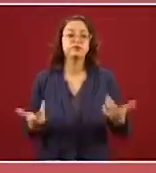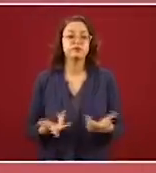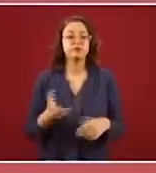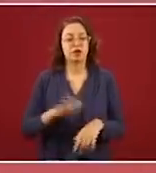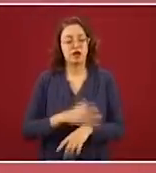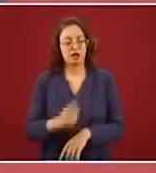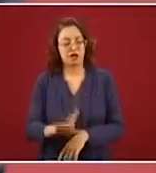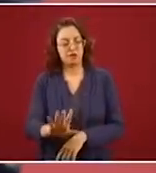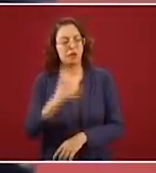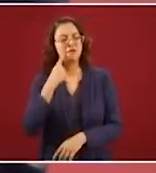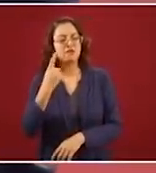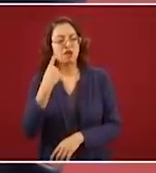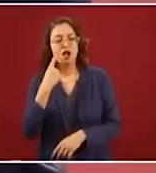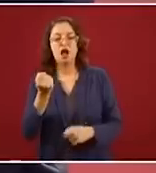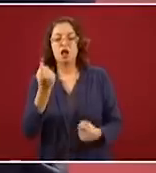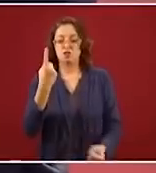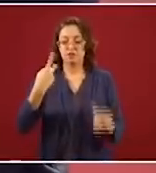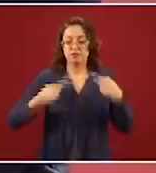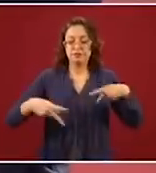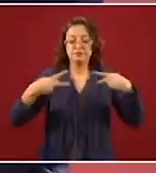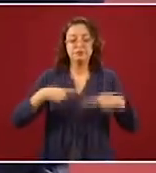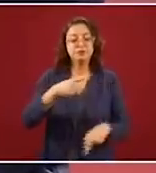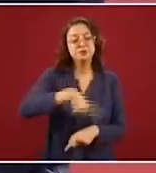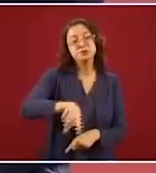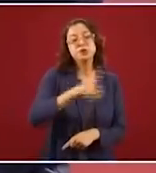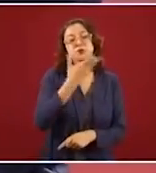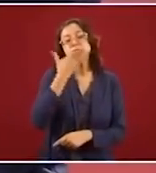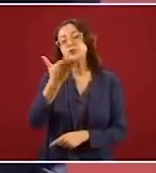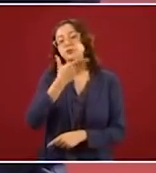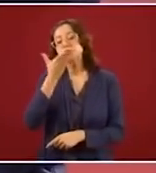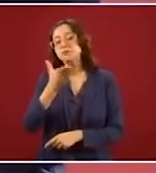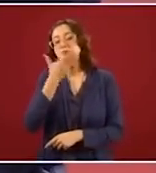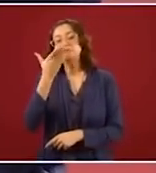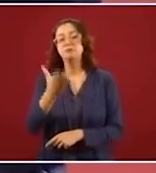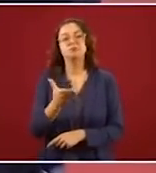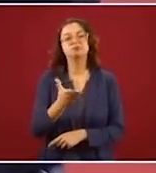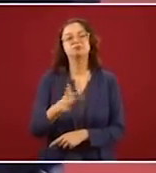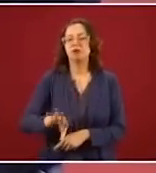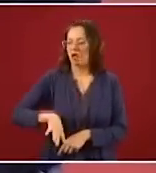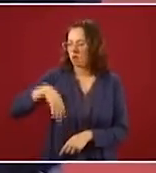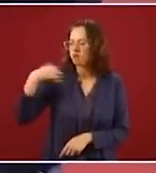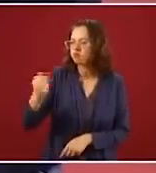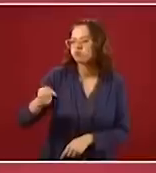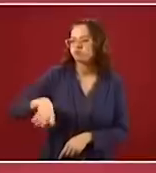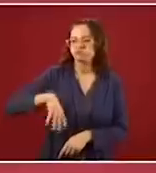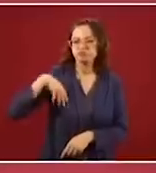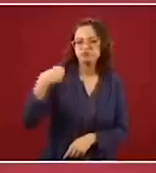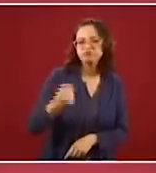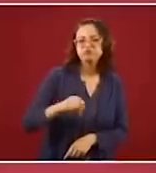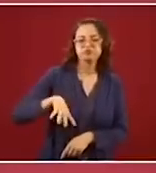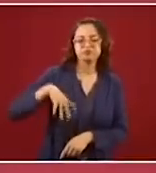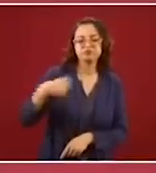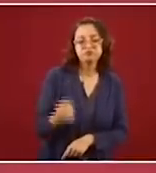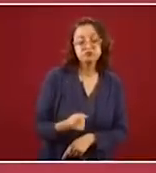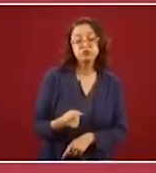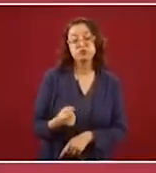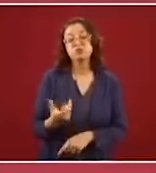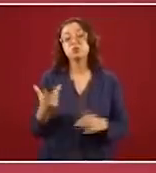están mal acostumbrados y abusan Así hay muy buenos ciudadanos, la mayoría.